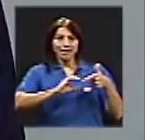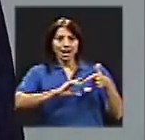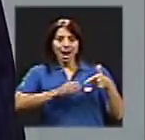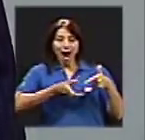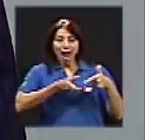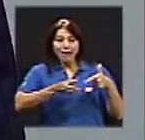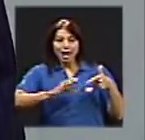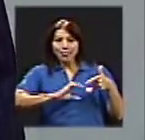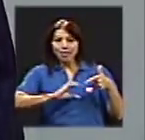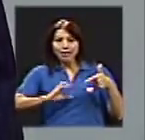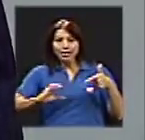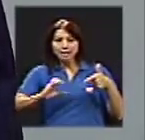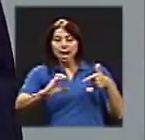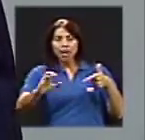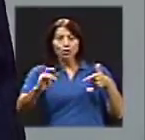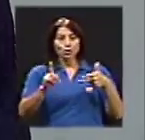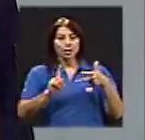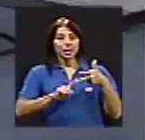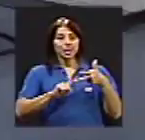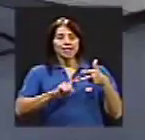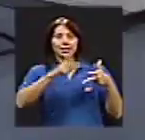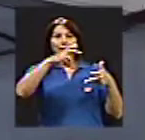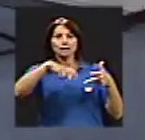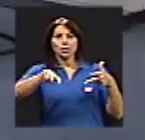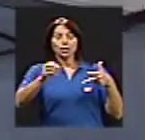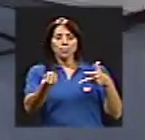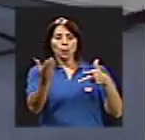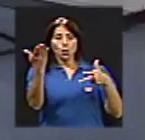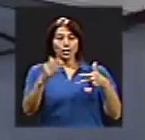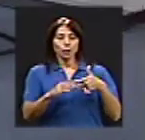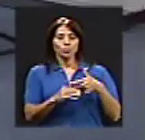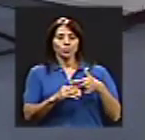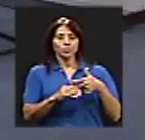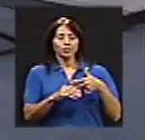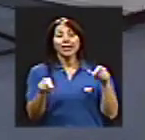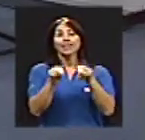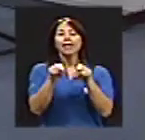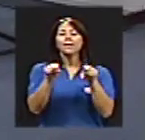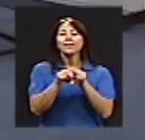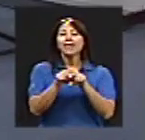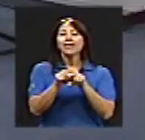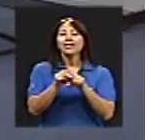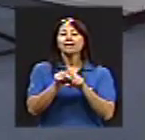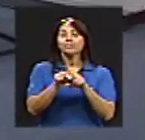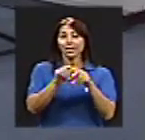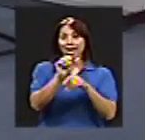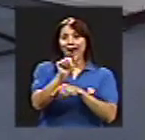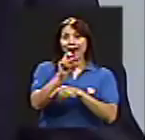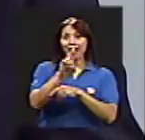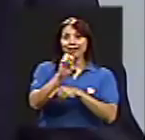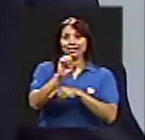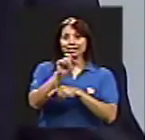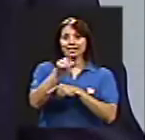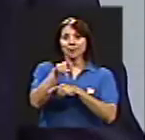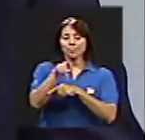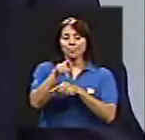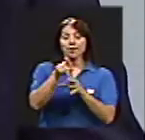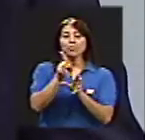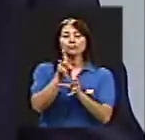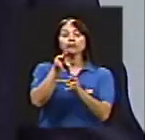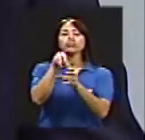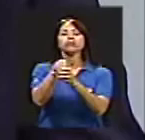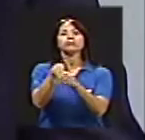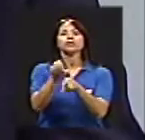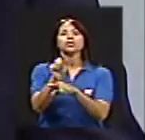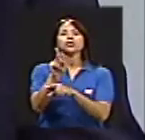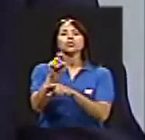parte tenemos transporte público. También dentro del Arecep está la SUTEL, que es la que se encarga de el